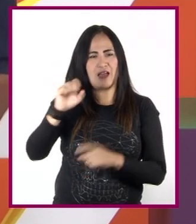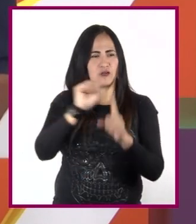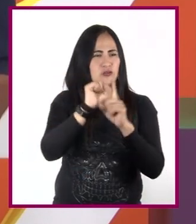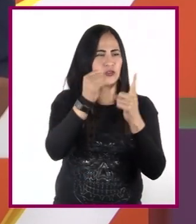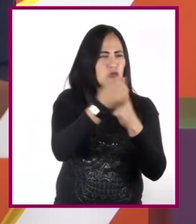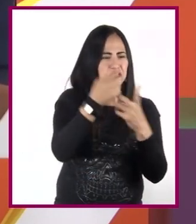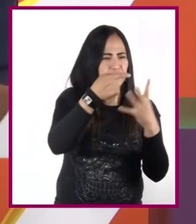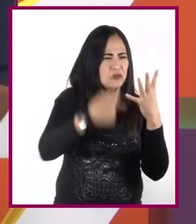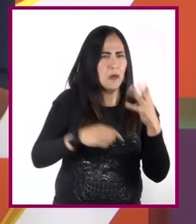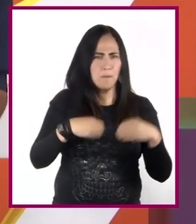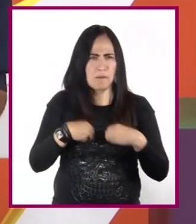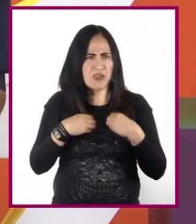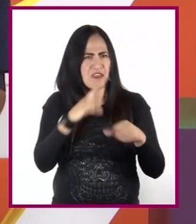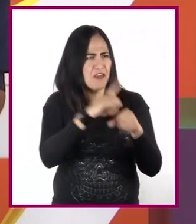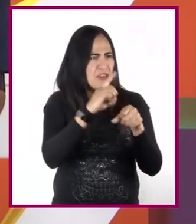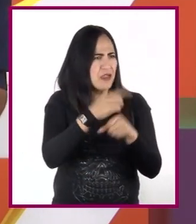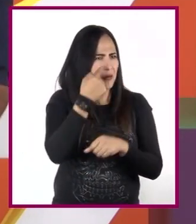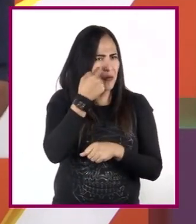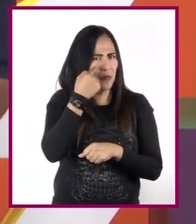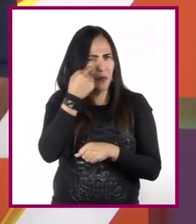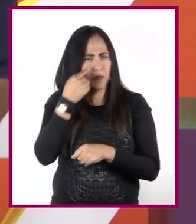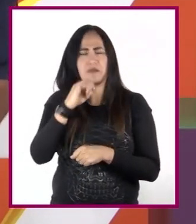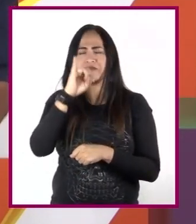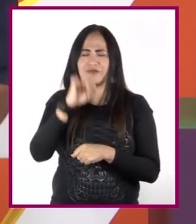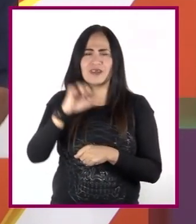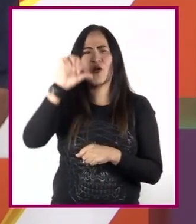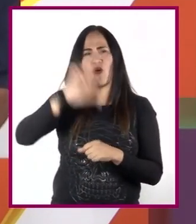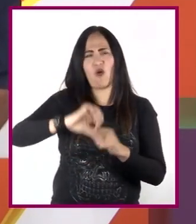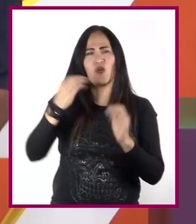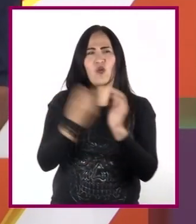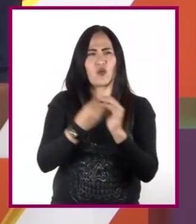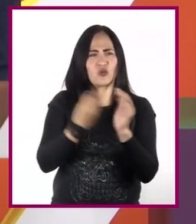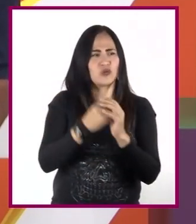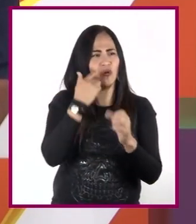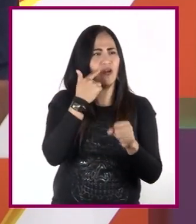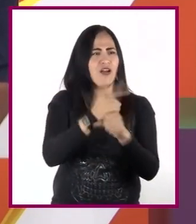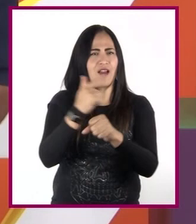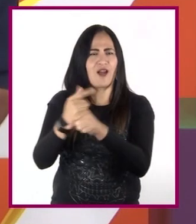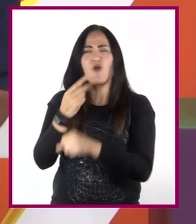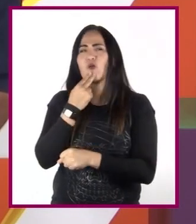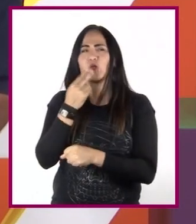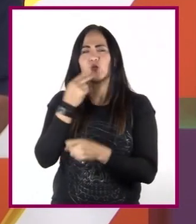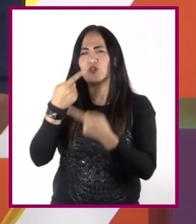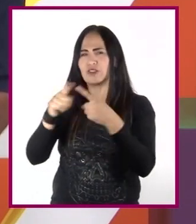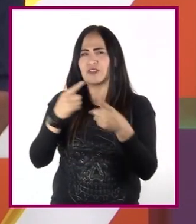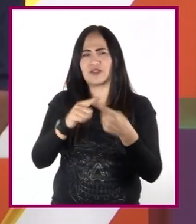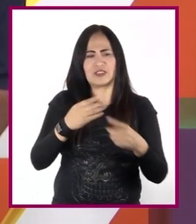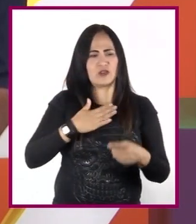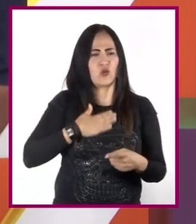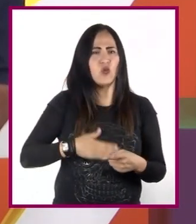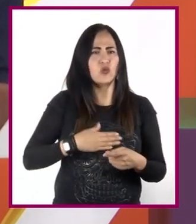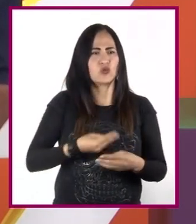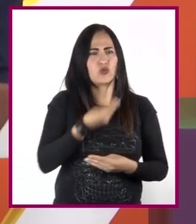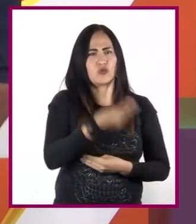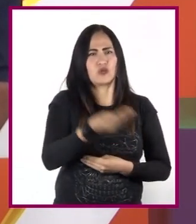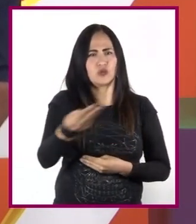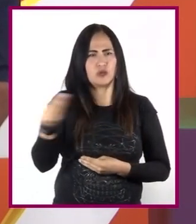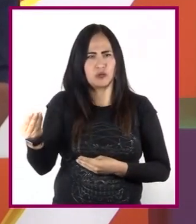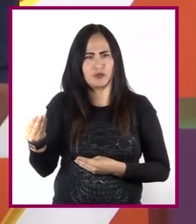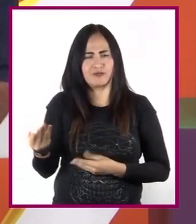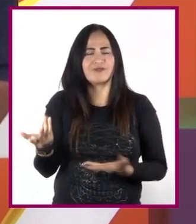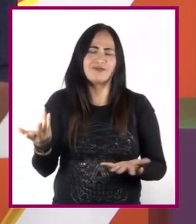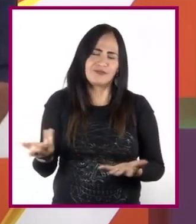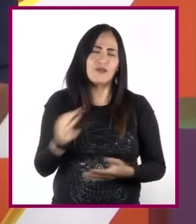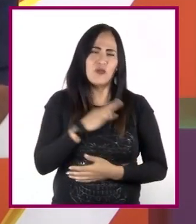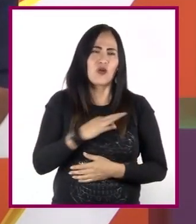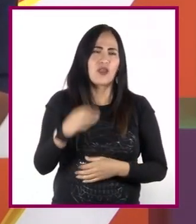situaciones cotidianas y en esta sesión identificamos los diferentes usos de la media, como reparto equitativo, que como vimos